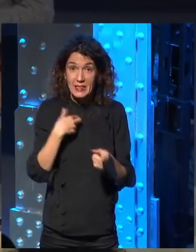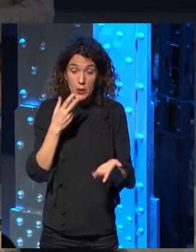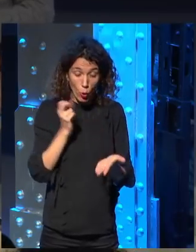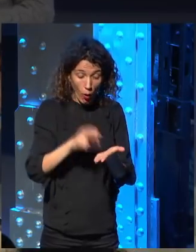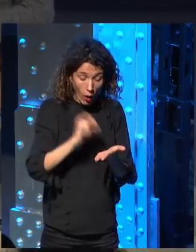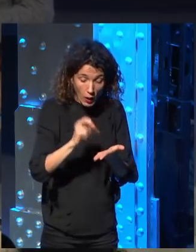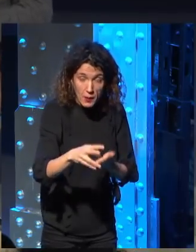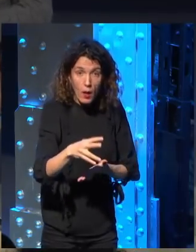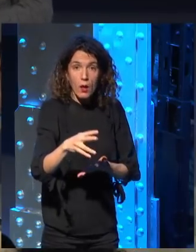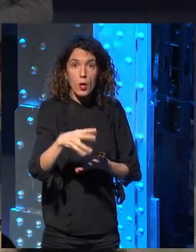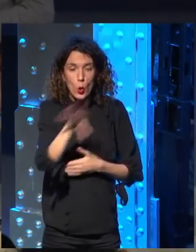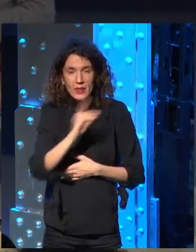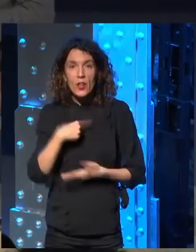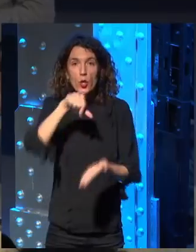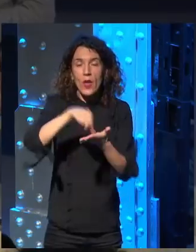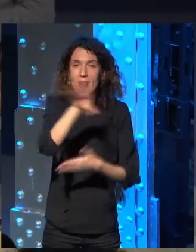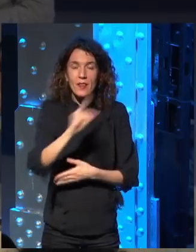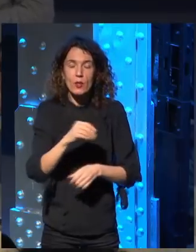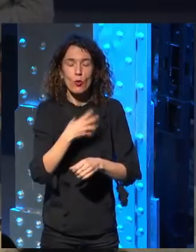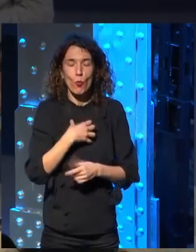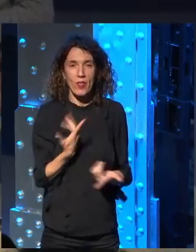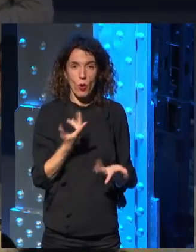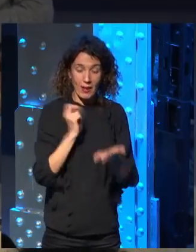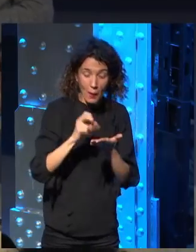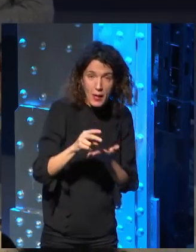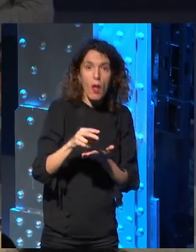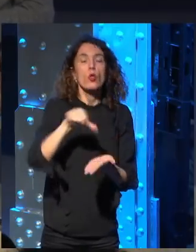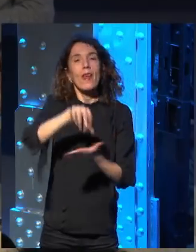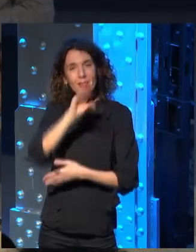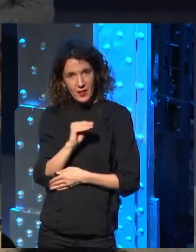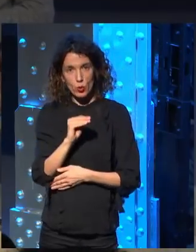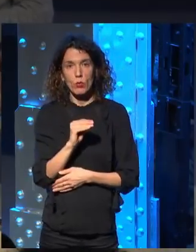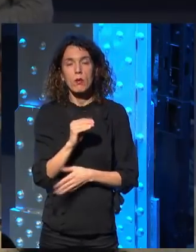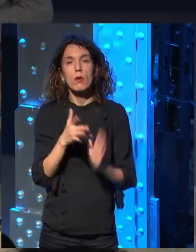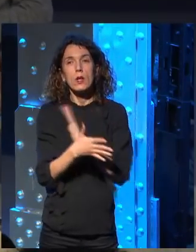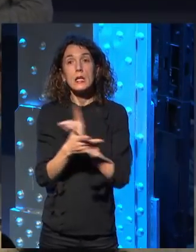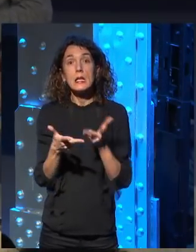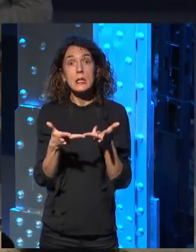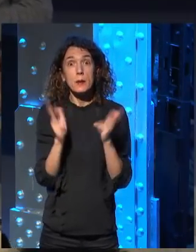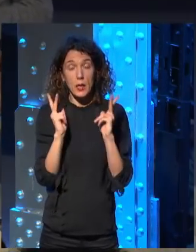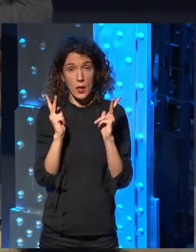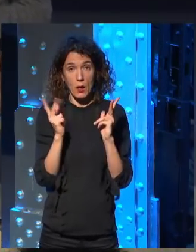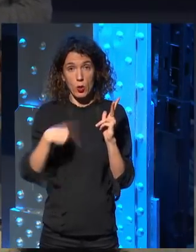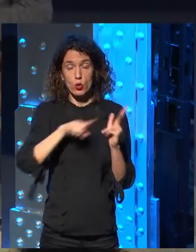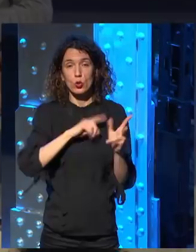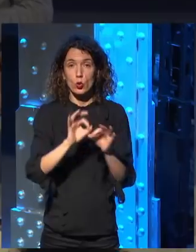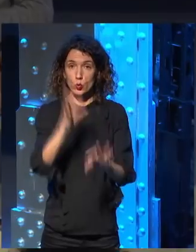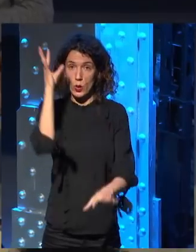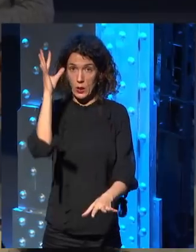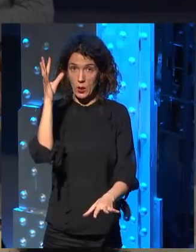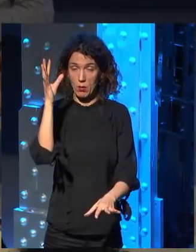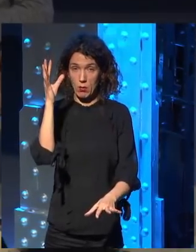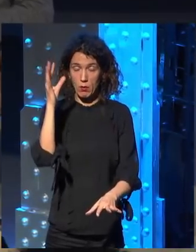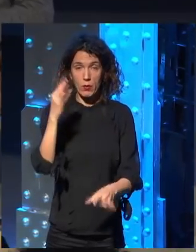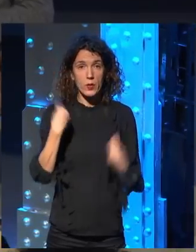camino. Yo no entiendo una ciudad si no voy andando por ella, ¿no? Y esa libertad que nosotros tenemos la suerte